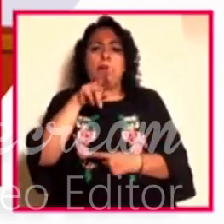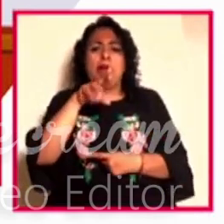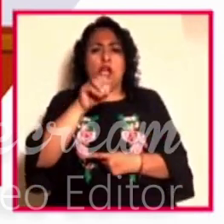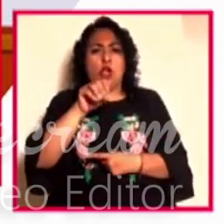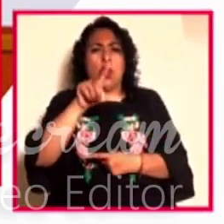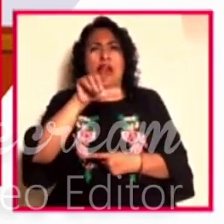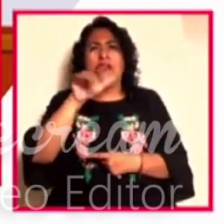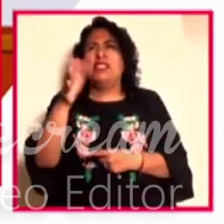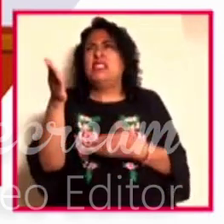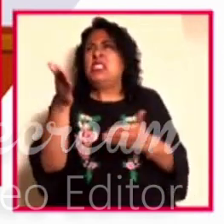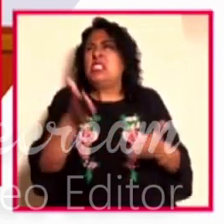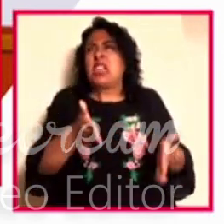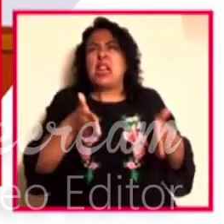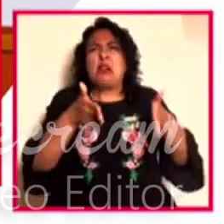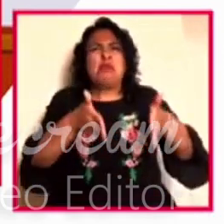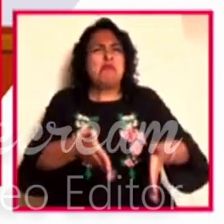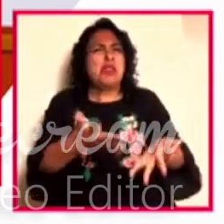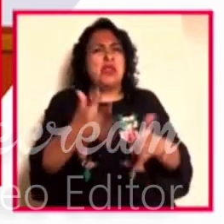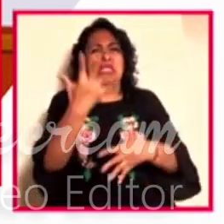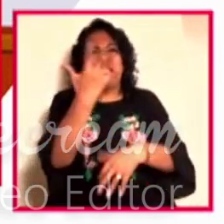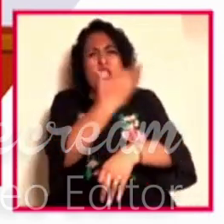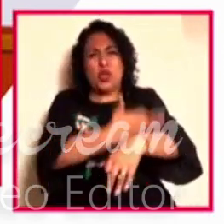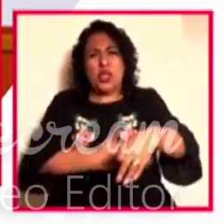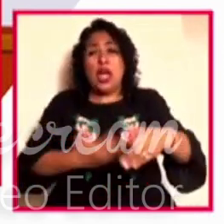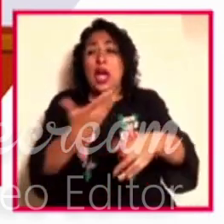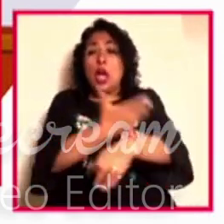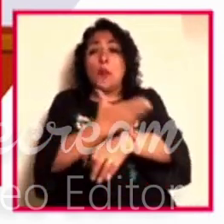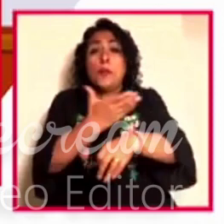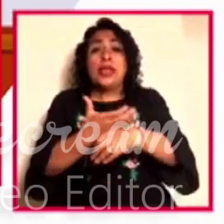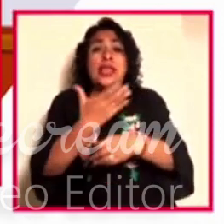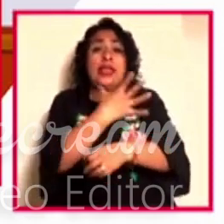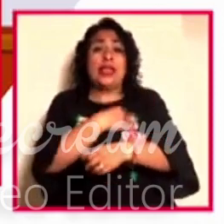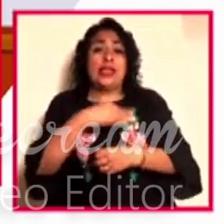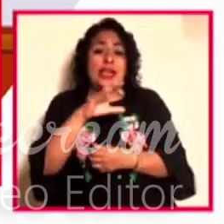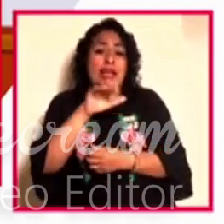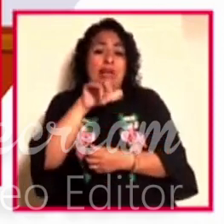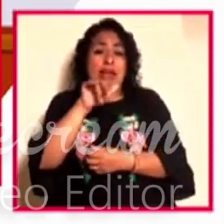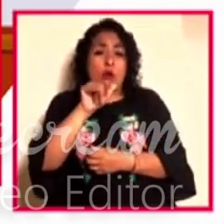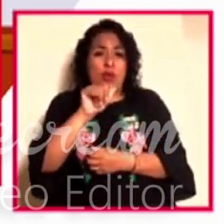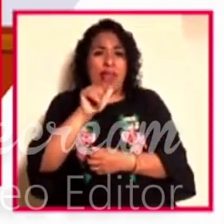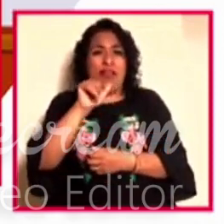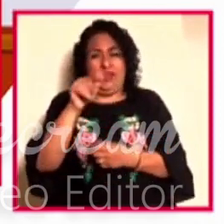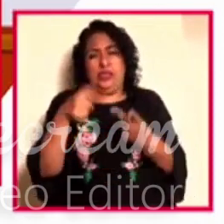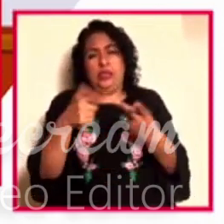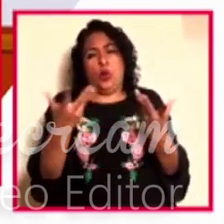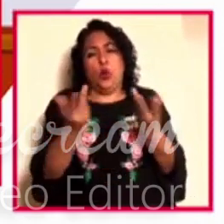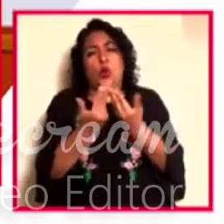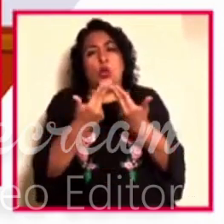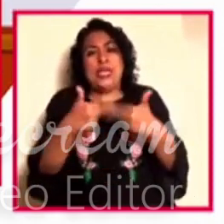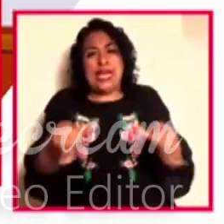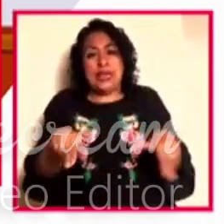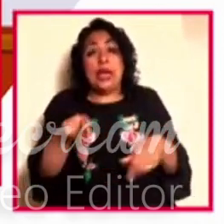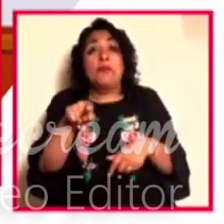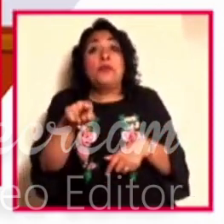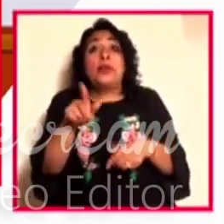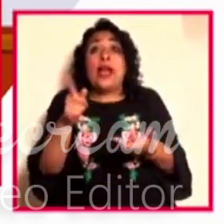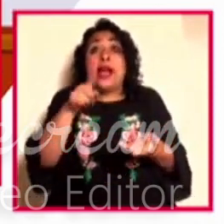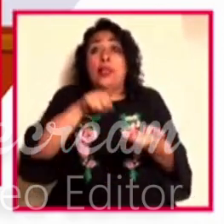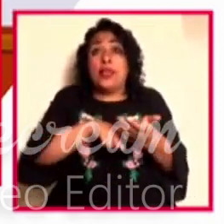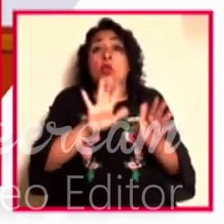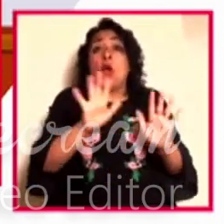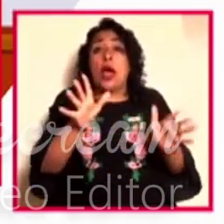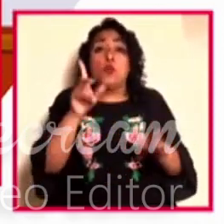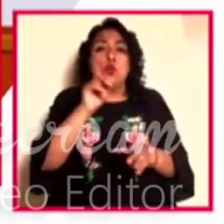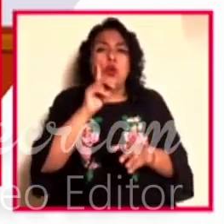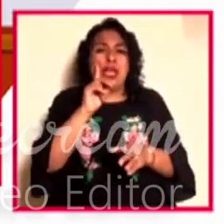alrededor de las 5 de la tarde acompañado de su hija Claudia Lavista, así como de su nieta. En el interior, ya le esperaba la secretaria de Cultura